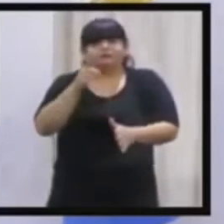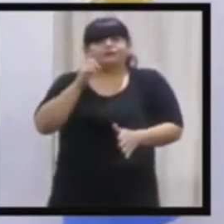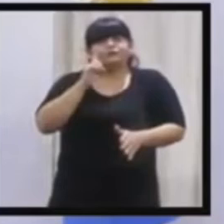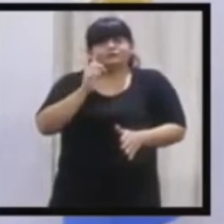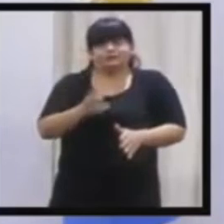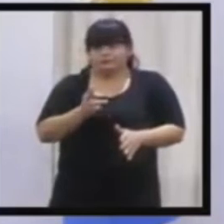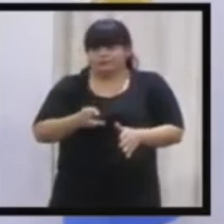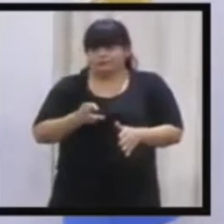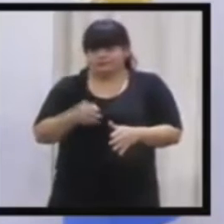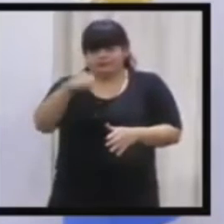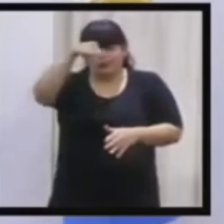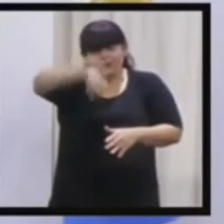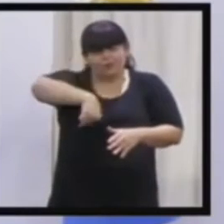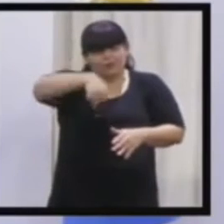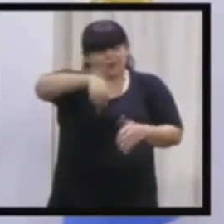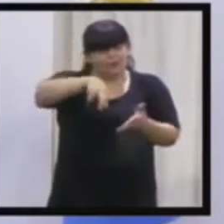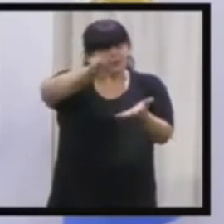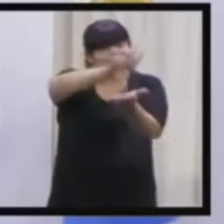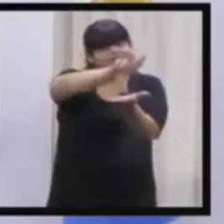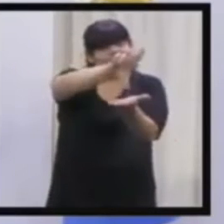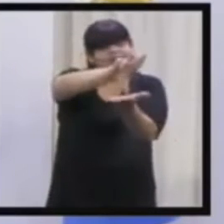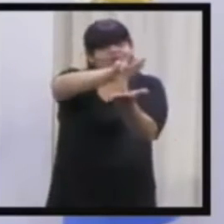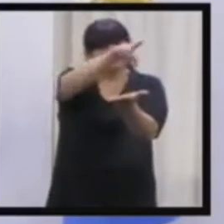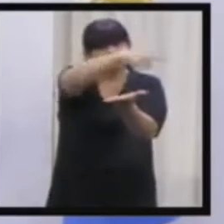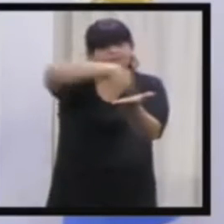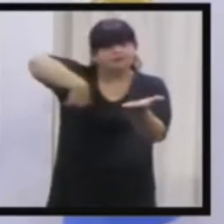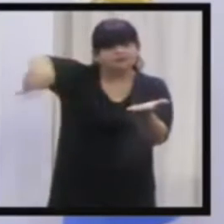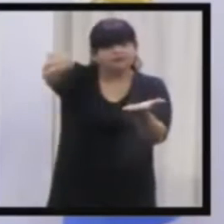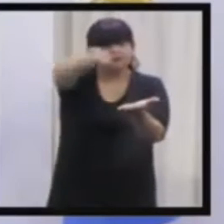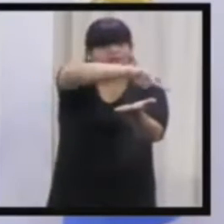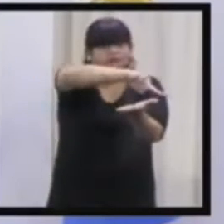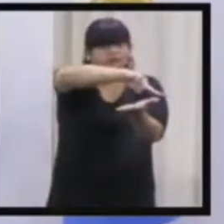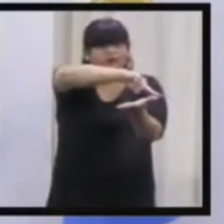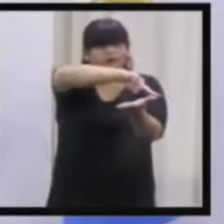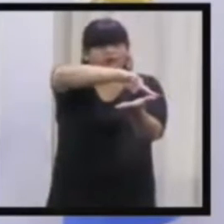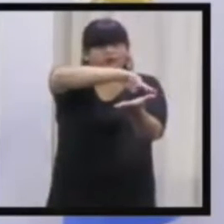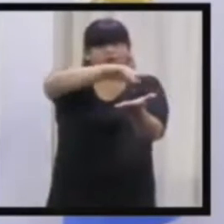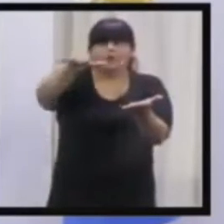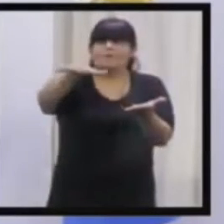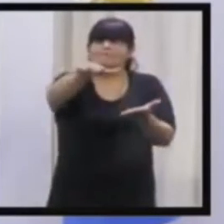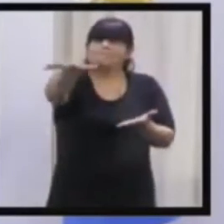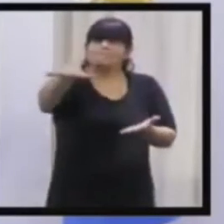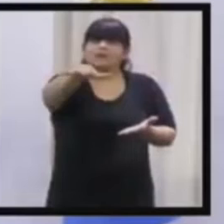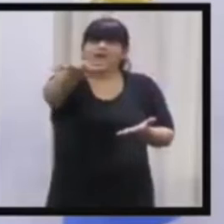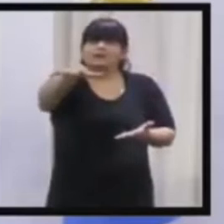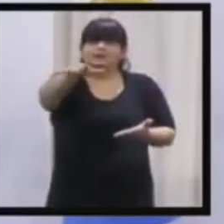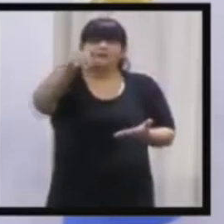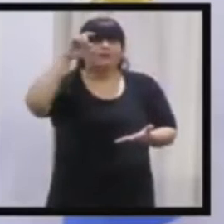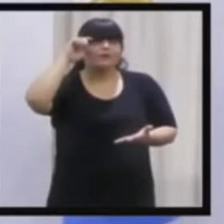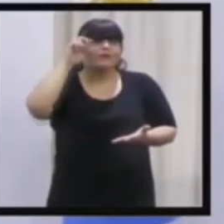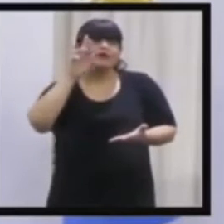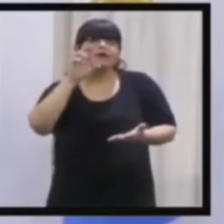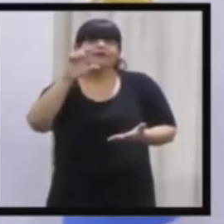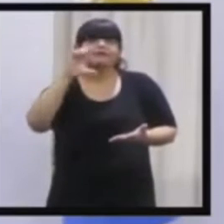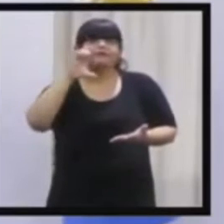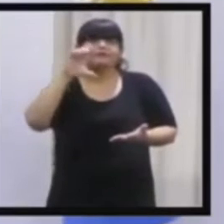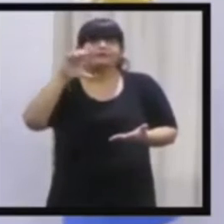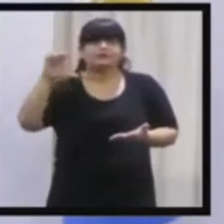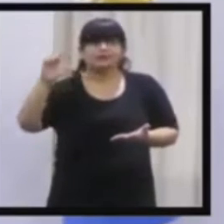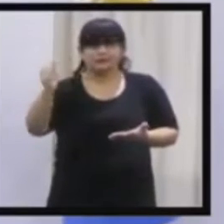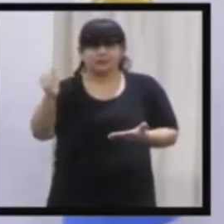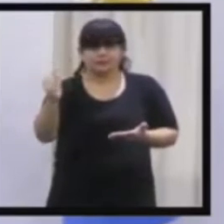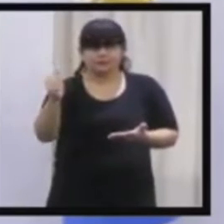día de hoy, en Resistencia principalmente, se está trabajando en el barrio Villa Arcilia y en la zona de